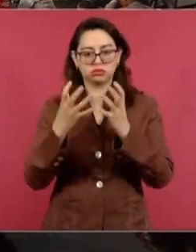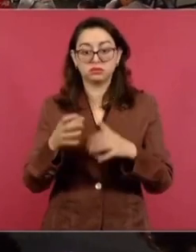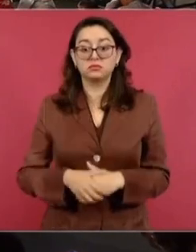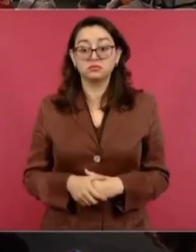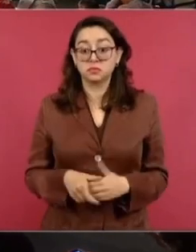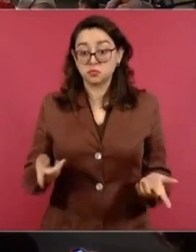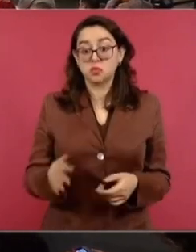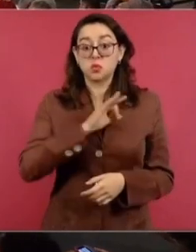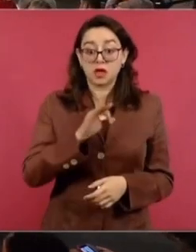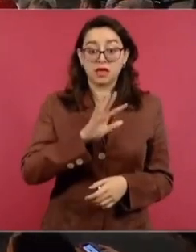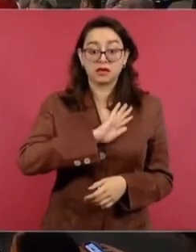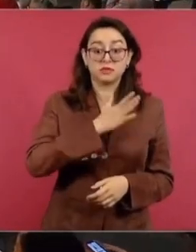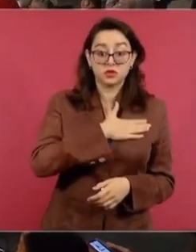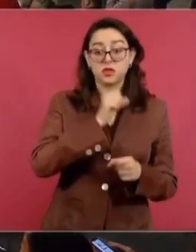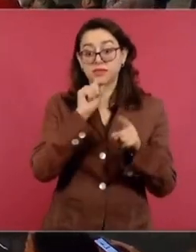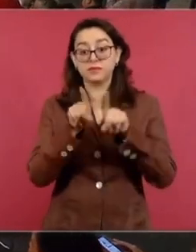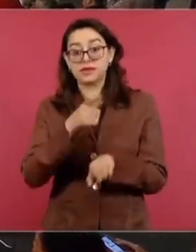en inglés,